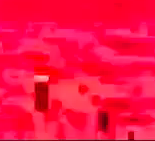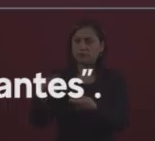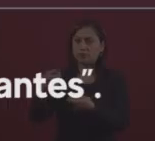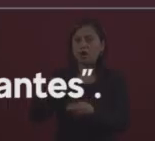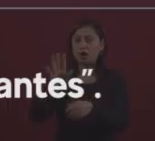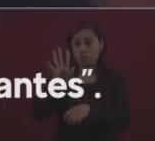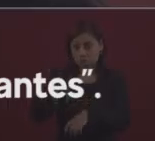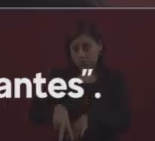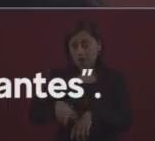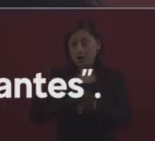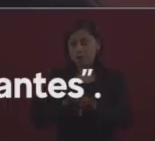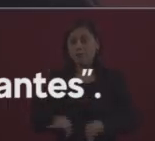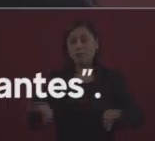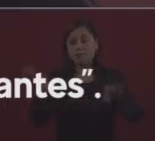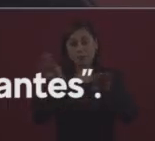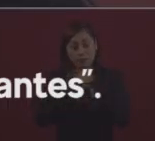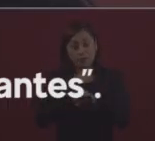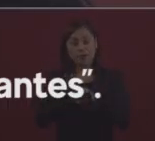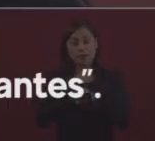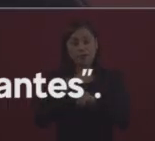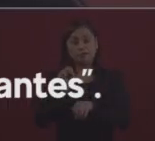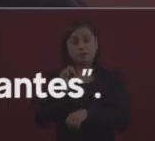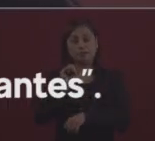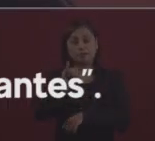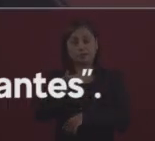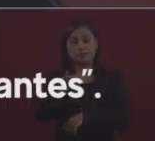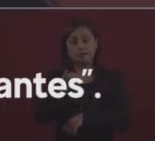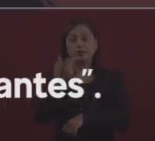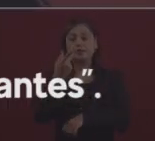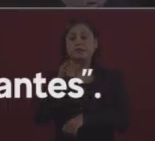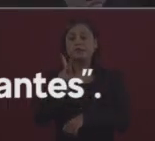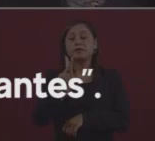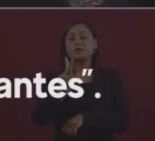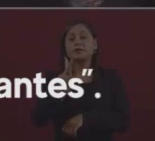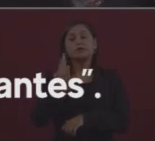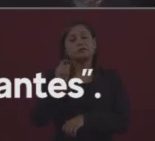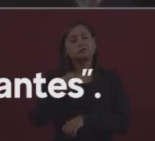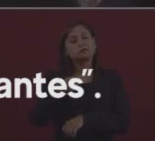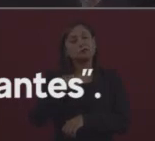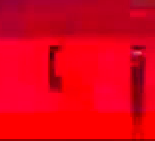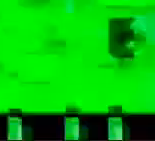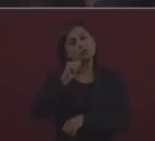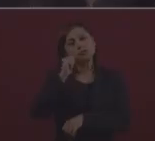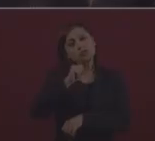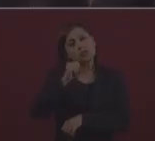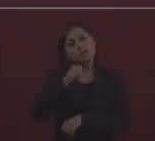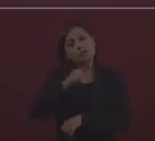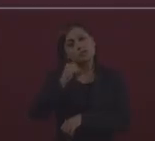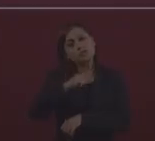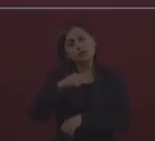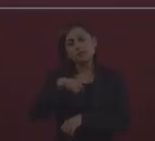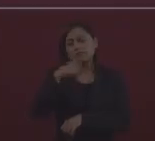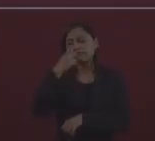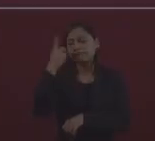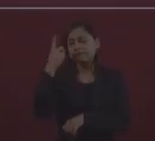importantes. Desde luego, yo les mando siempre mi felicitación a los